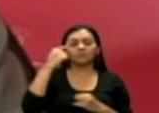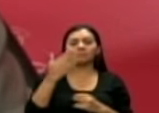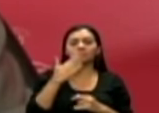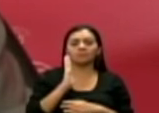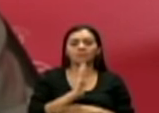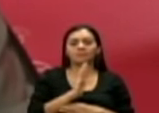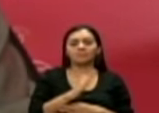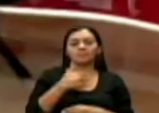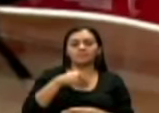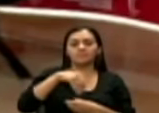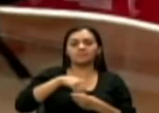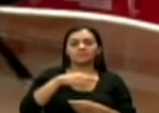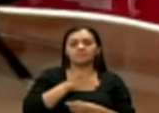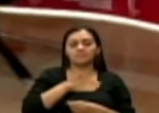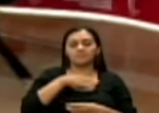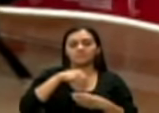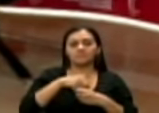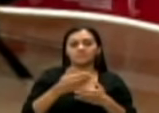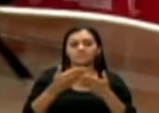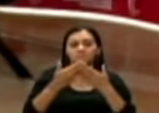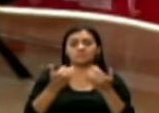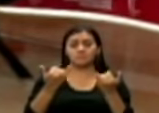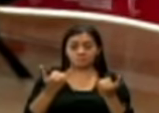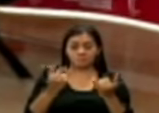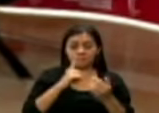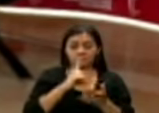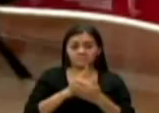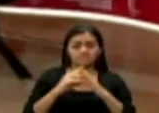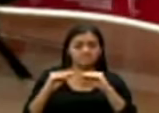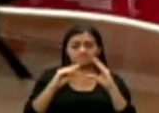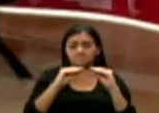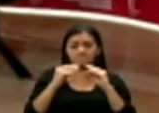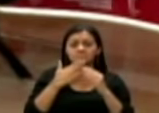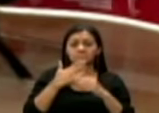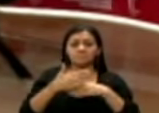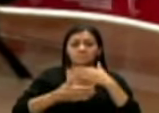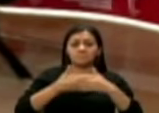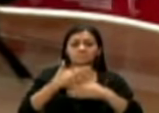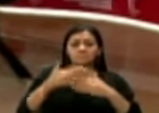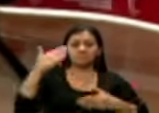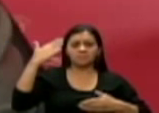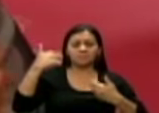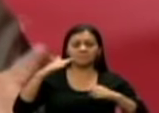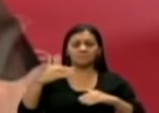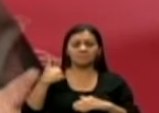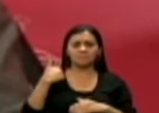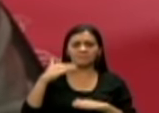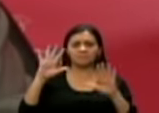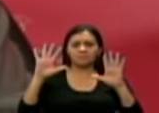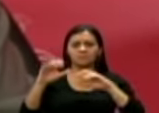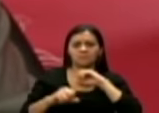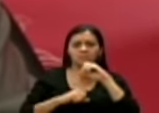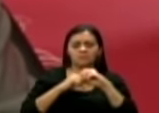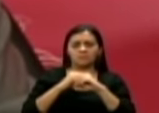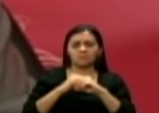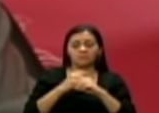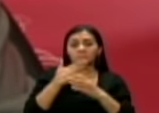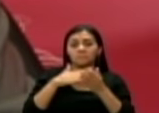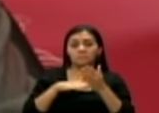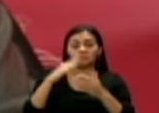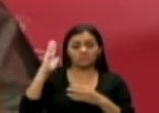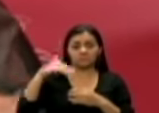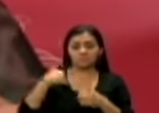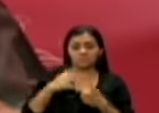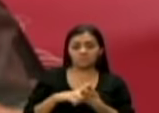amenazas que se están presentando? Porque estamos hablando de procesos políticos que llevan ya más de 10 años. En el caso de